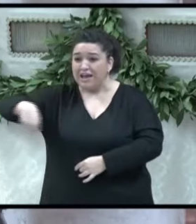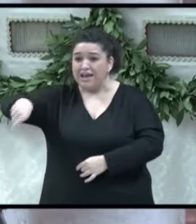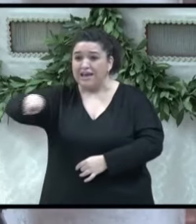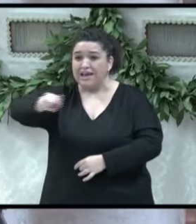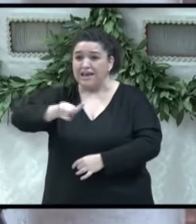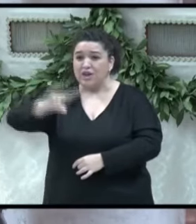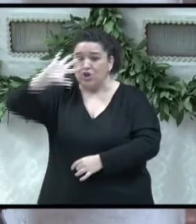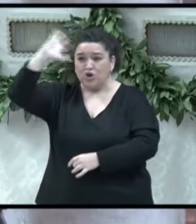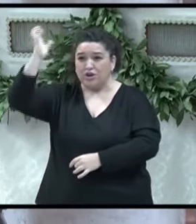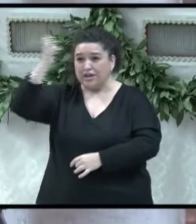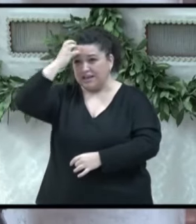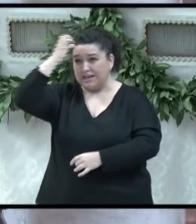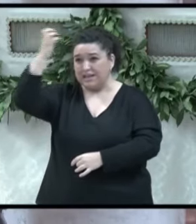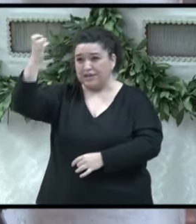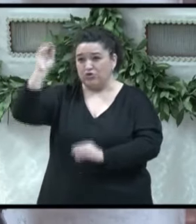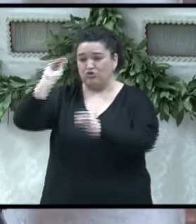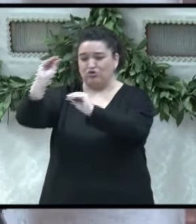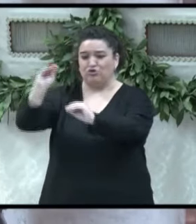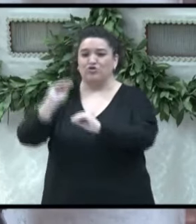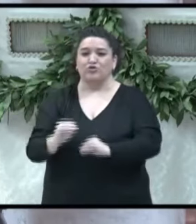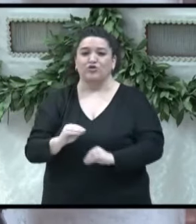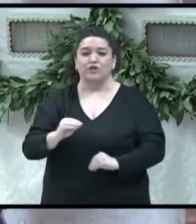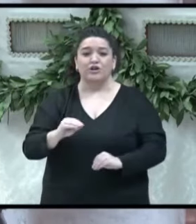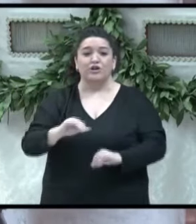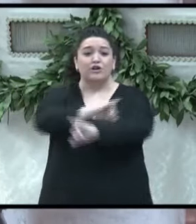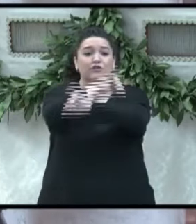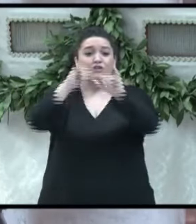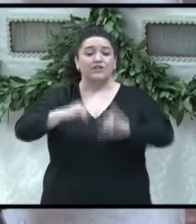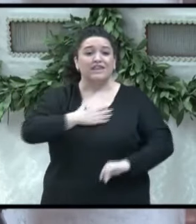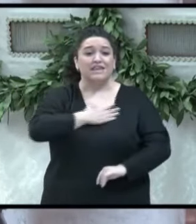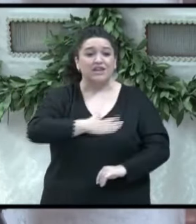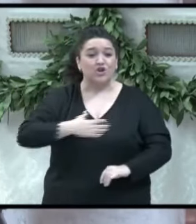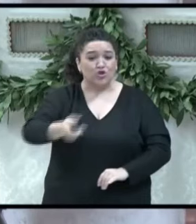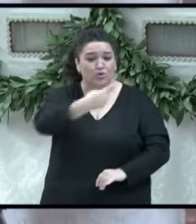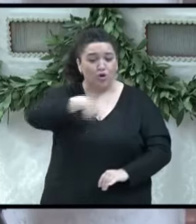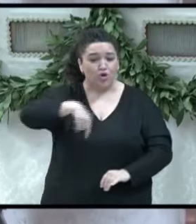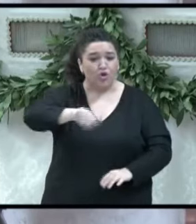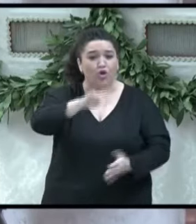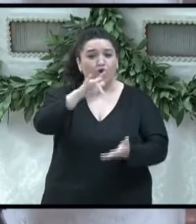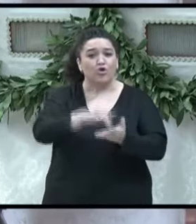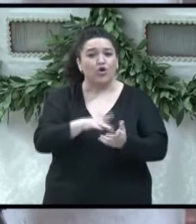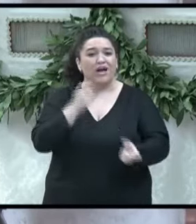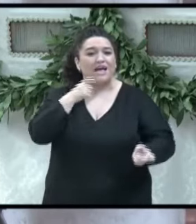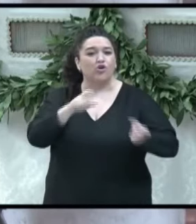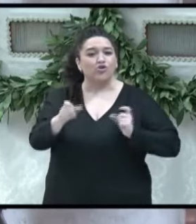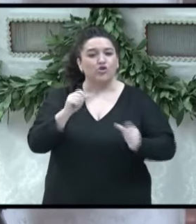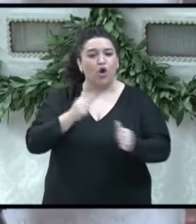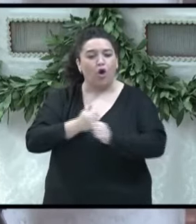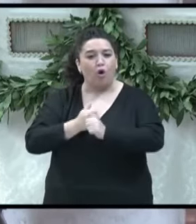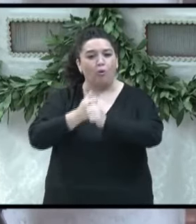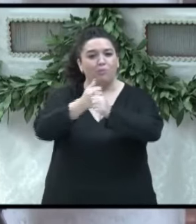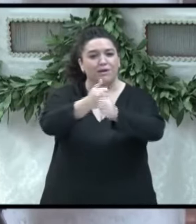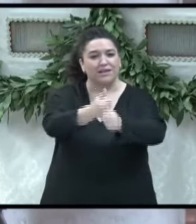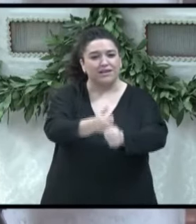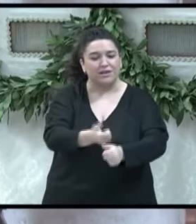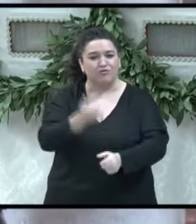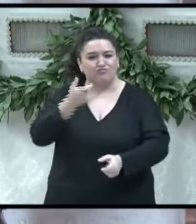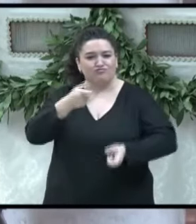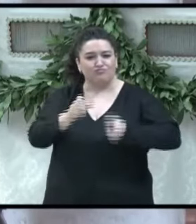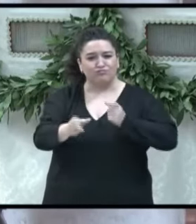reino de los cielos dichosos vosotros cuando os insulten y os persigan y os